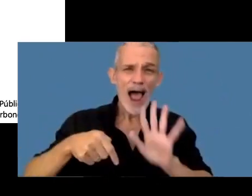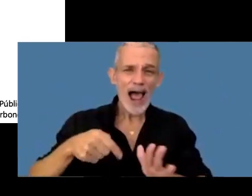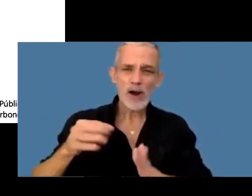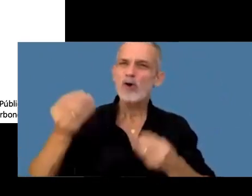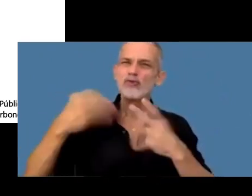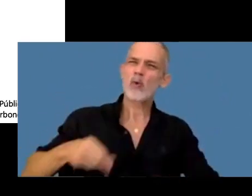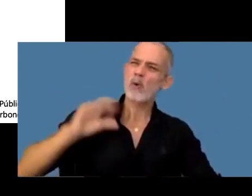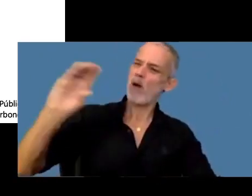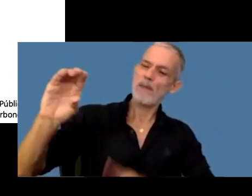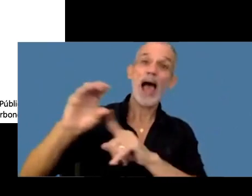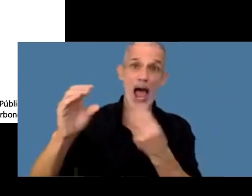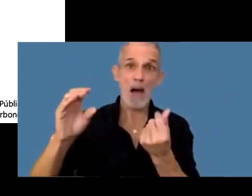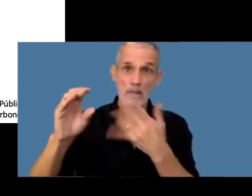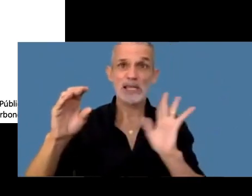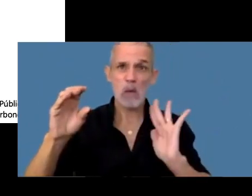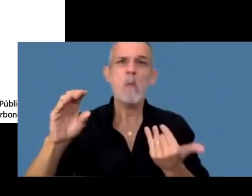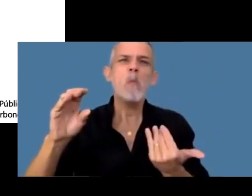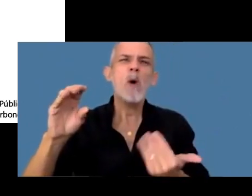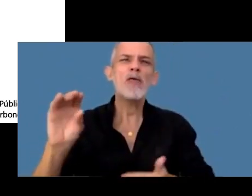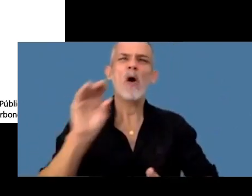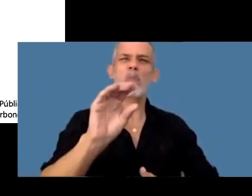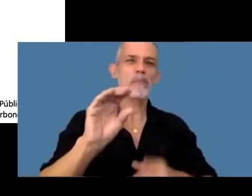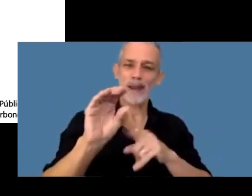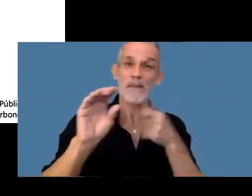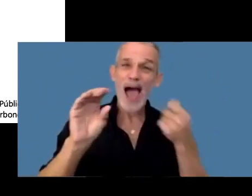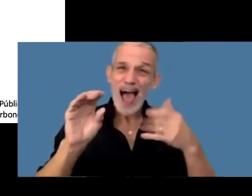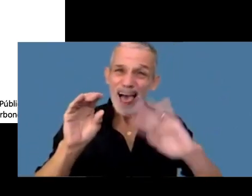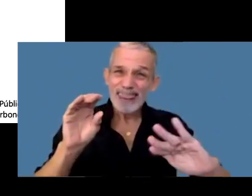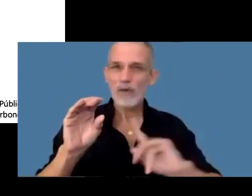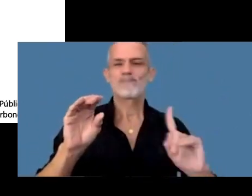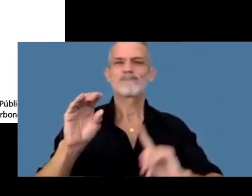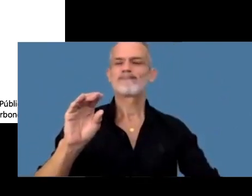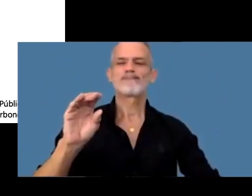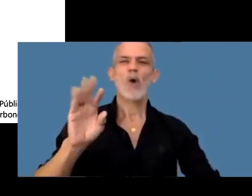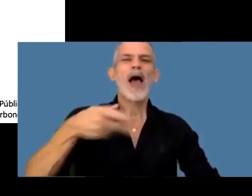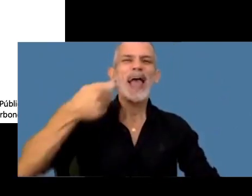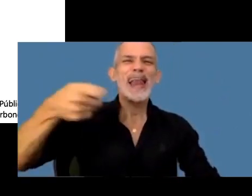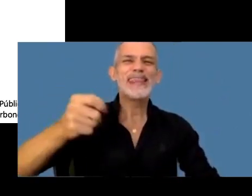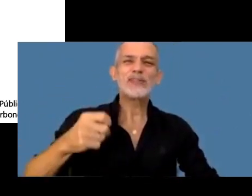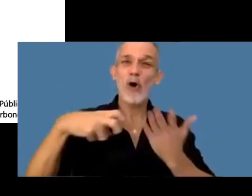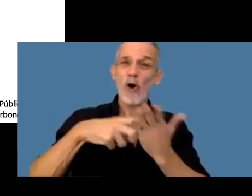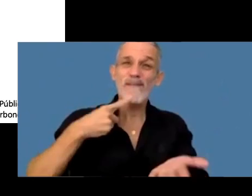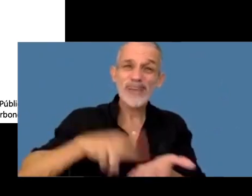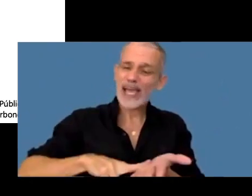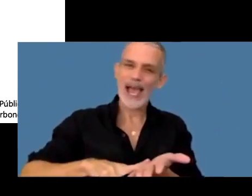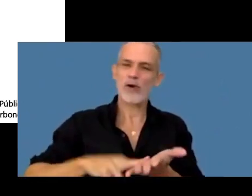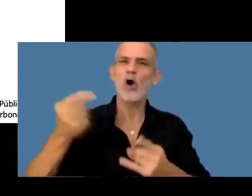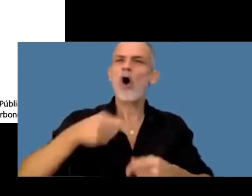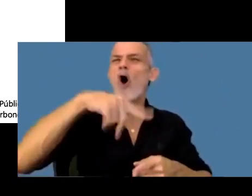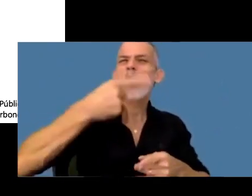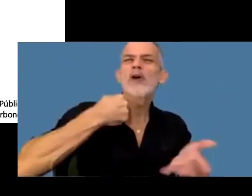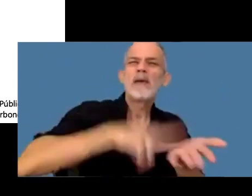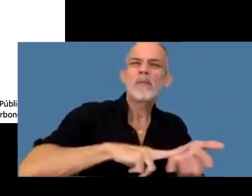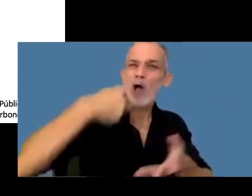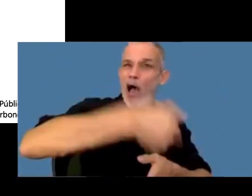yo puedo trasladar, no tiene ese carácter, no es un crédito fiscal que yo puedo utilizar para cancelar otros impuestos.